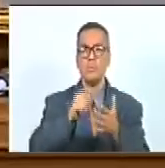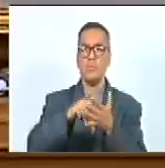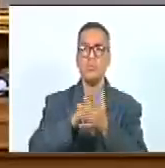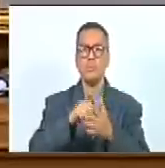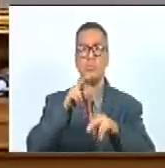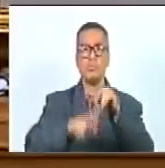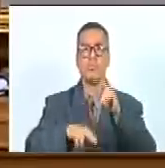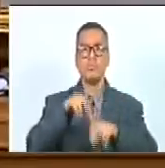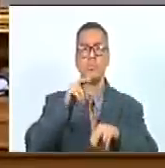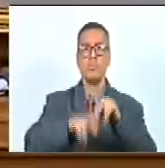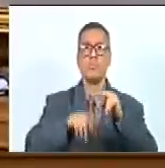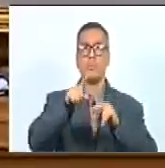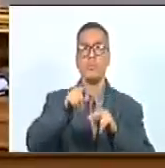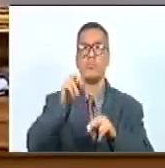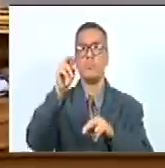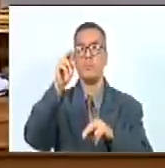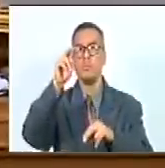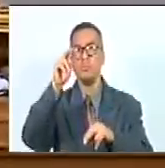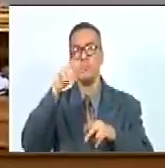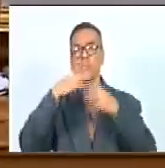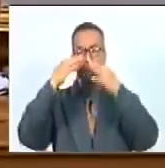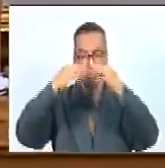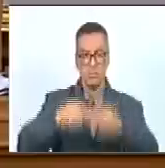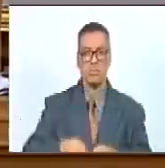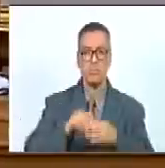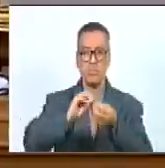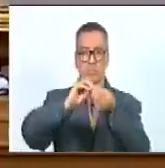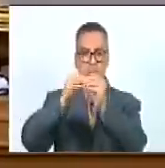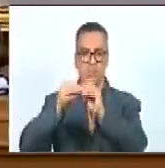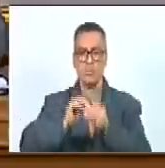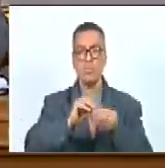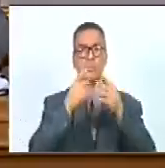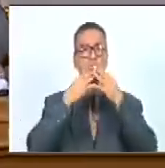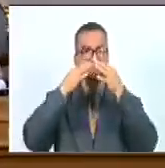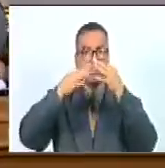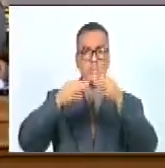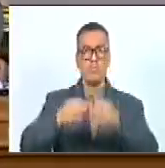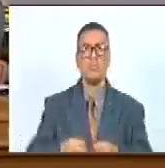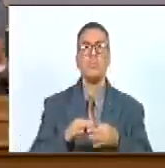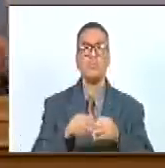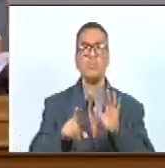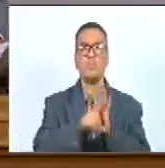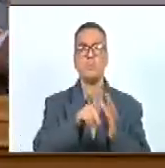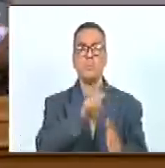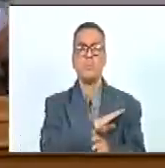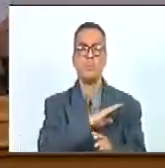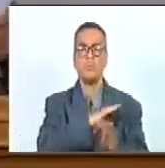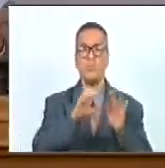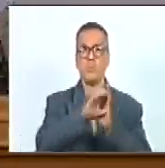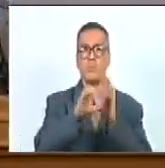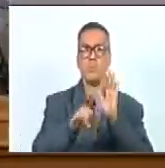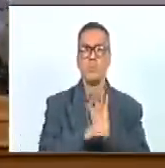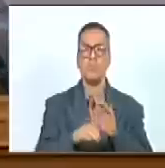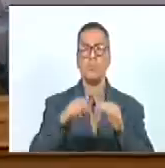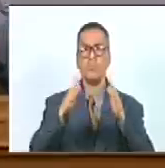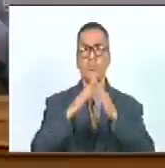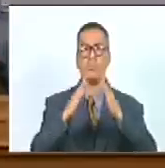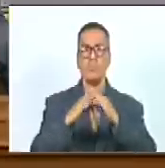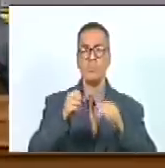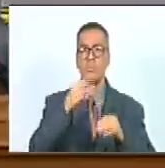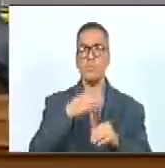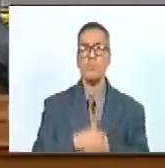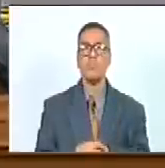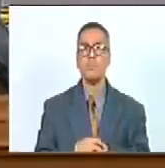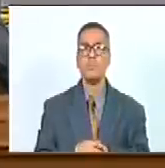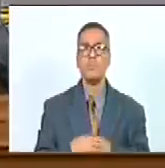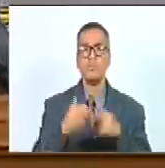la construcción de una verdadera reforma que garantice el derecho constitucional a la vivienda digna.